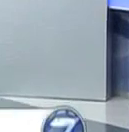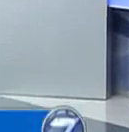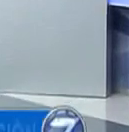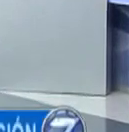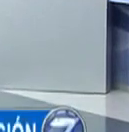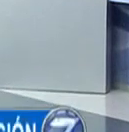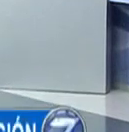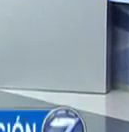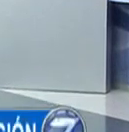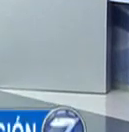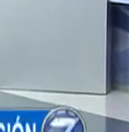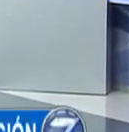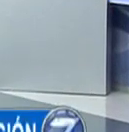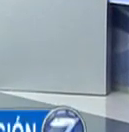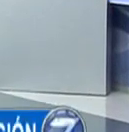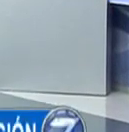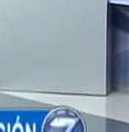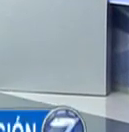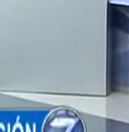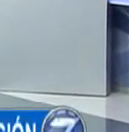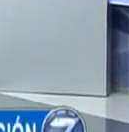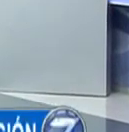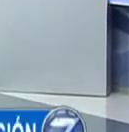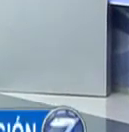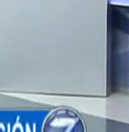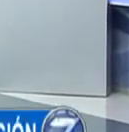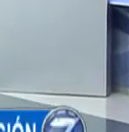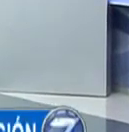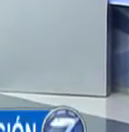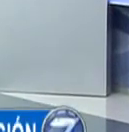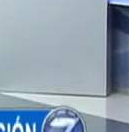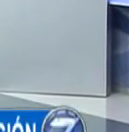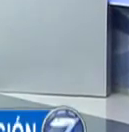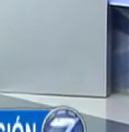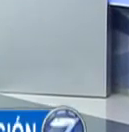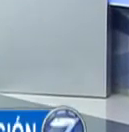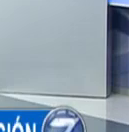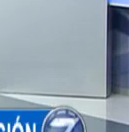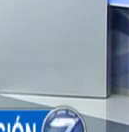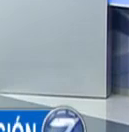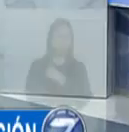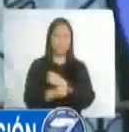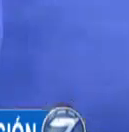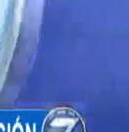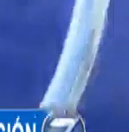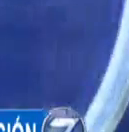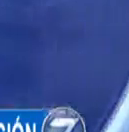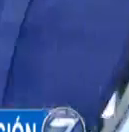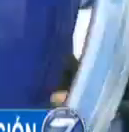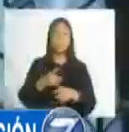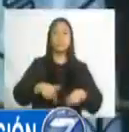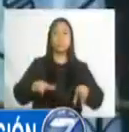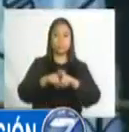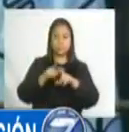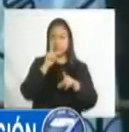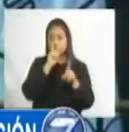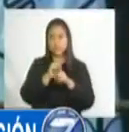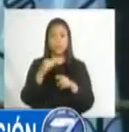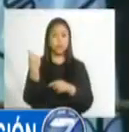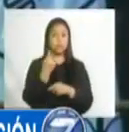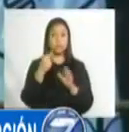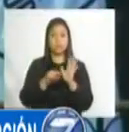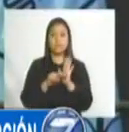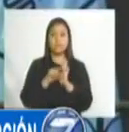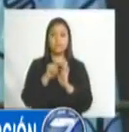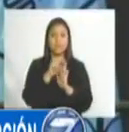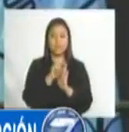Palacio Nacional de la Cultura hubo un acto particular destacando la lucha contra este flagelo en nuestro país. Es importante